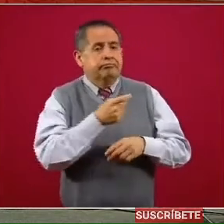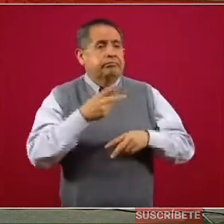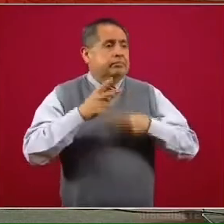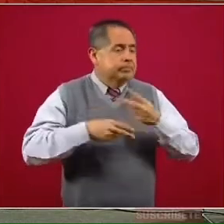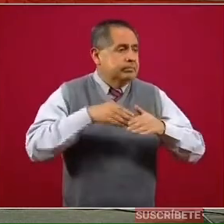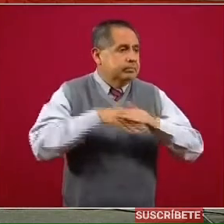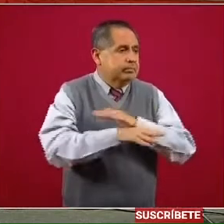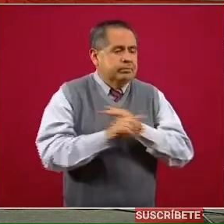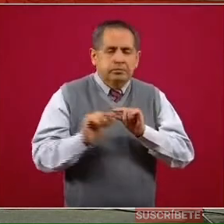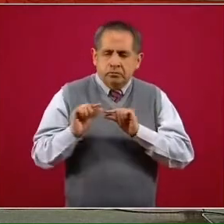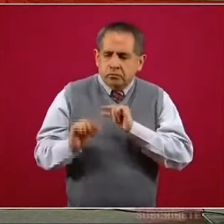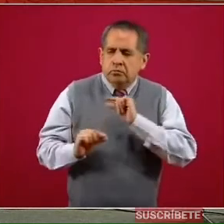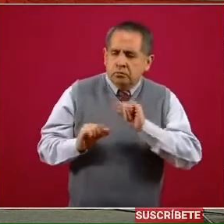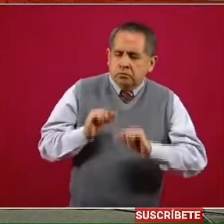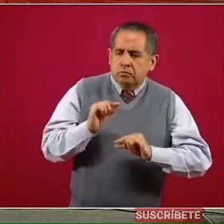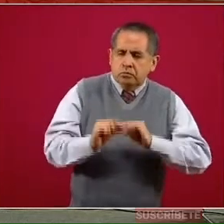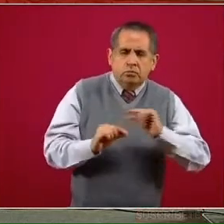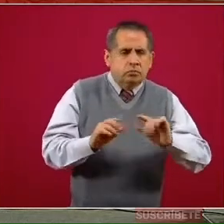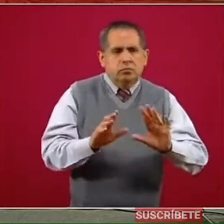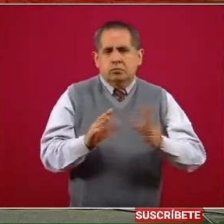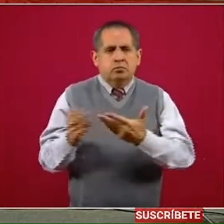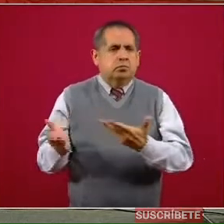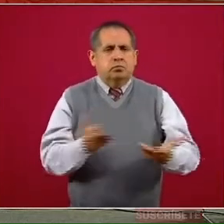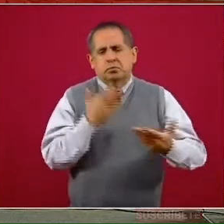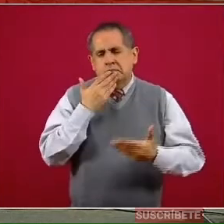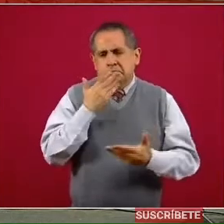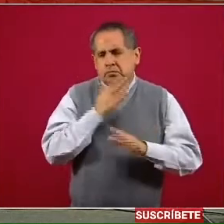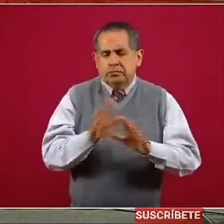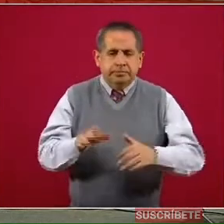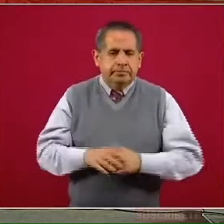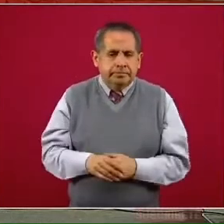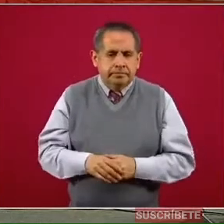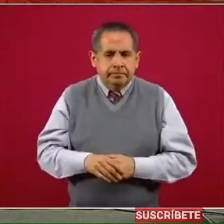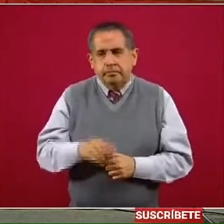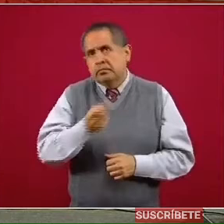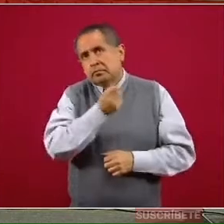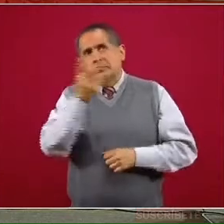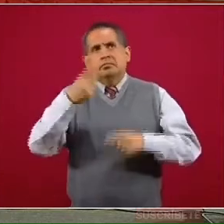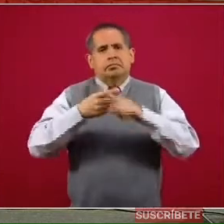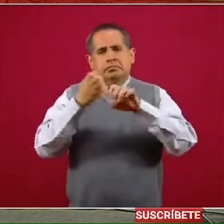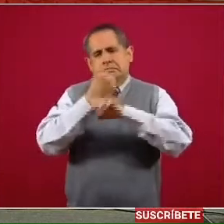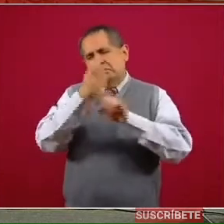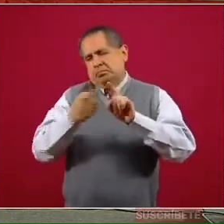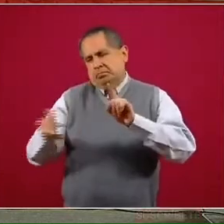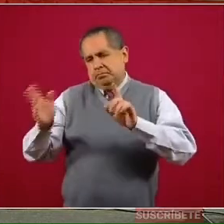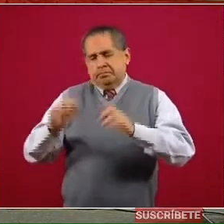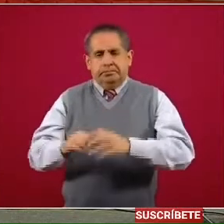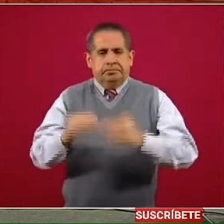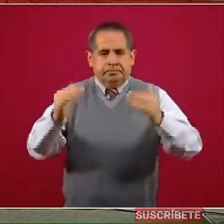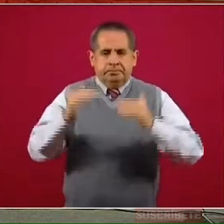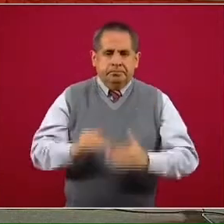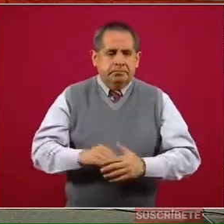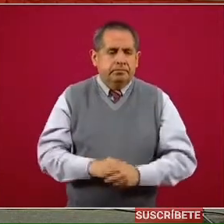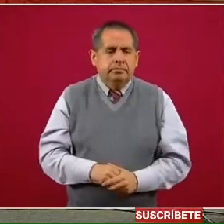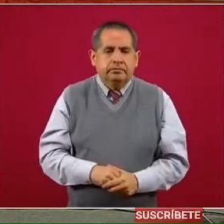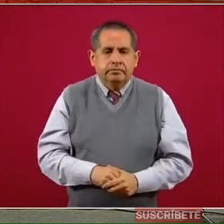ingresos es más lenta que los egresos. Y las demás entidades federativas. Vamos a la siguiente, por